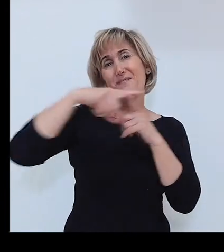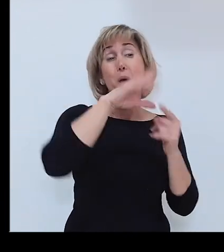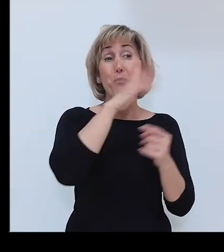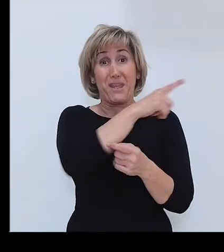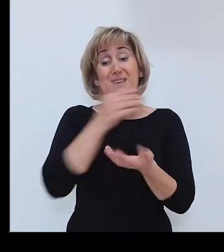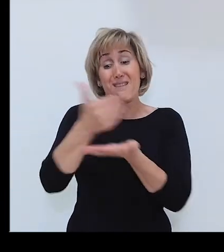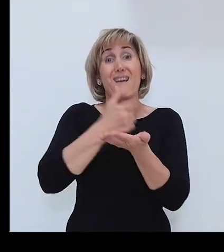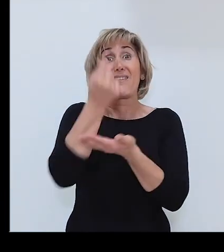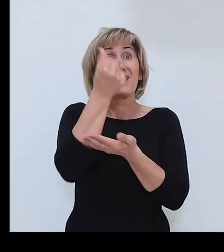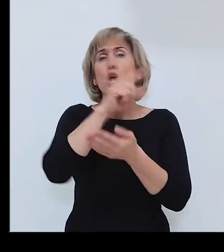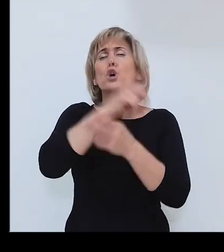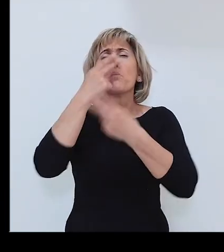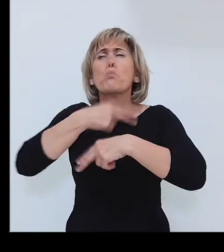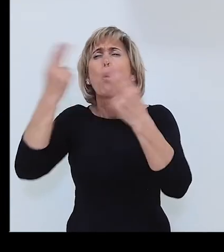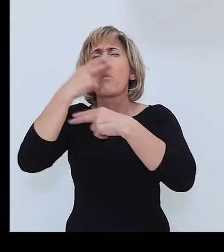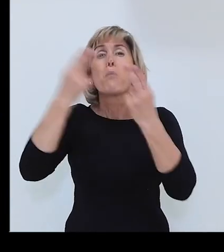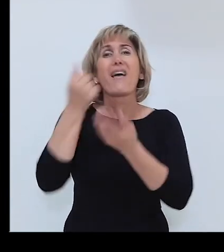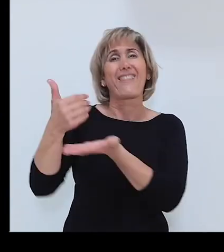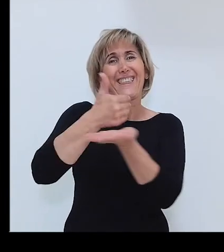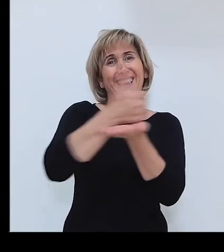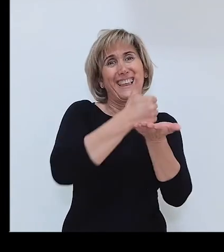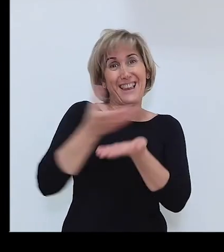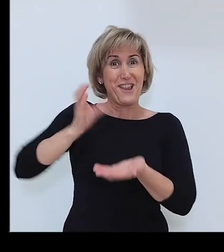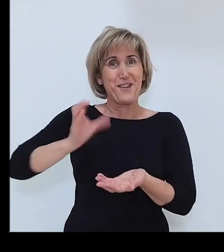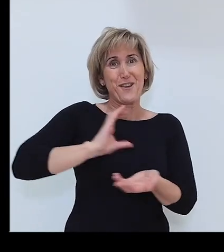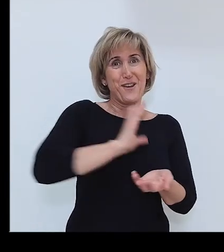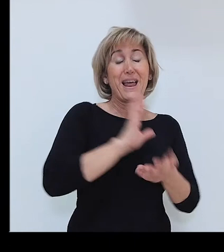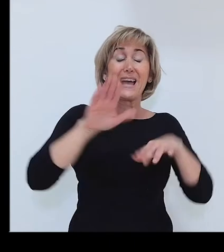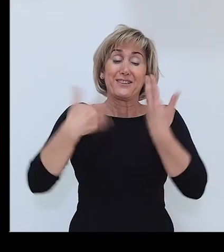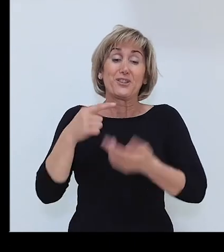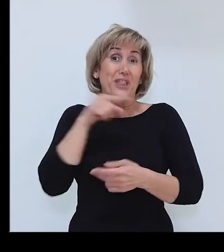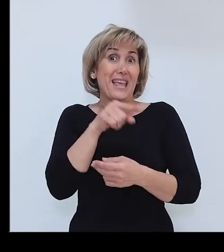escribiendo, ella todo lo publicaba, ¿no? Entonces, en ese sentido,